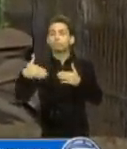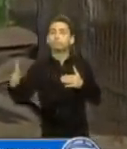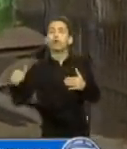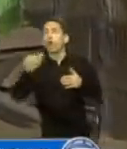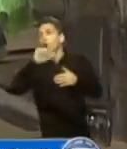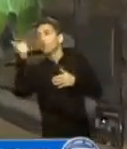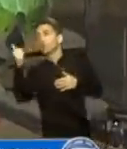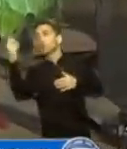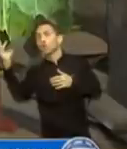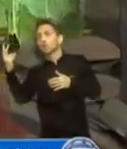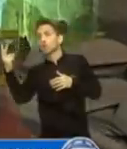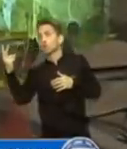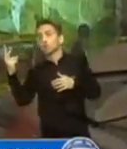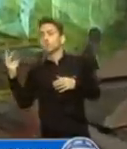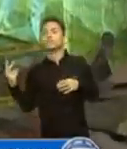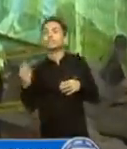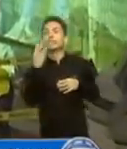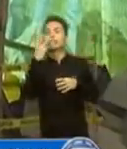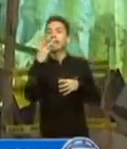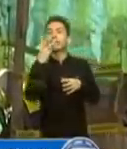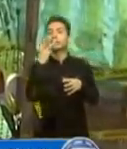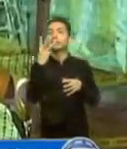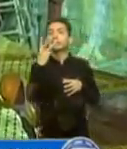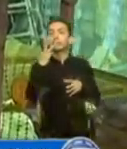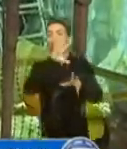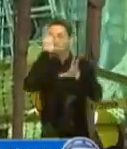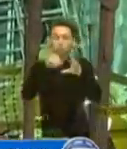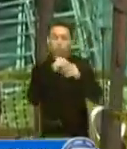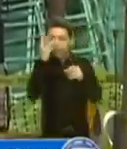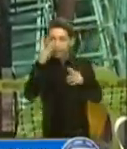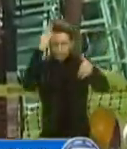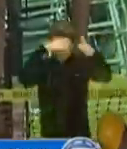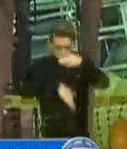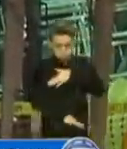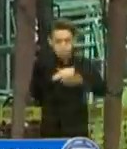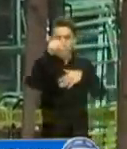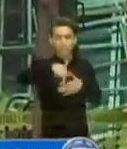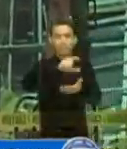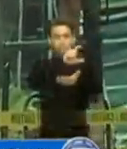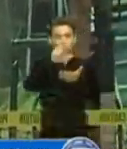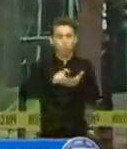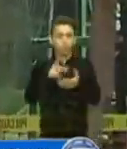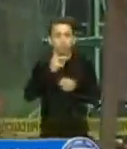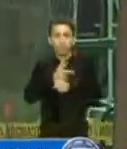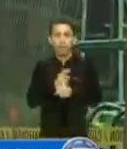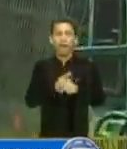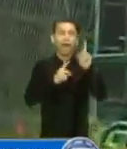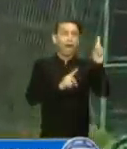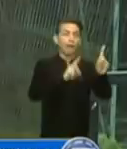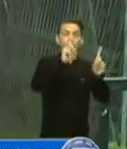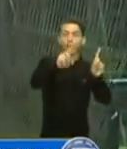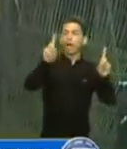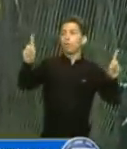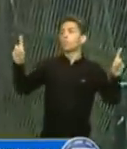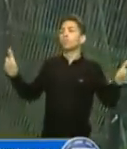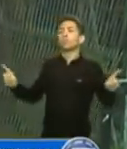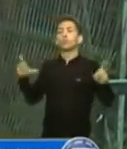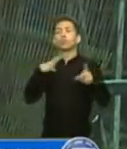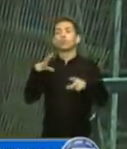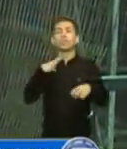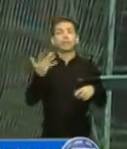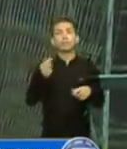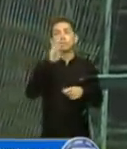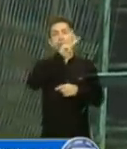2, o sea, son 3 pasos a desnivel que estamos trabajando en la ciudad. Cada paso a desnivel tiene cerca de 300